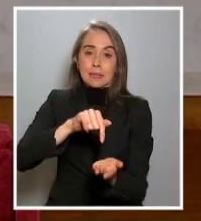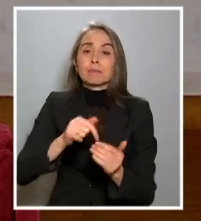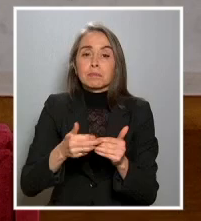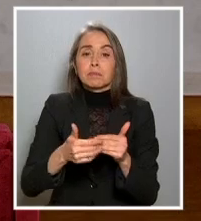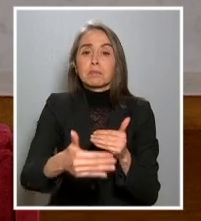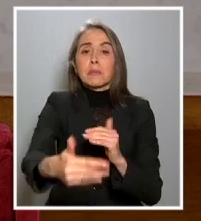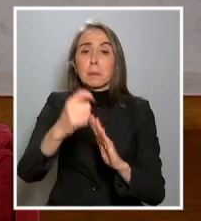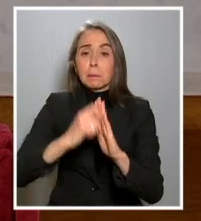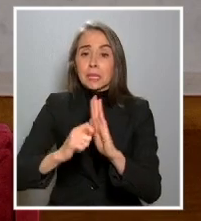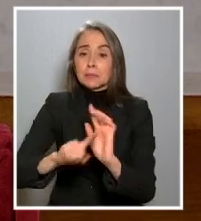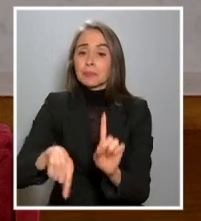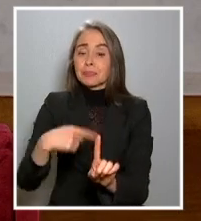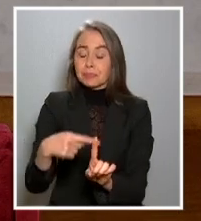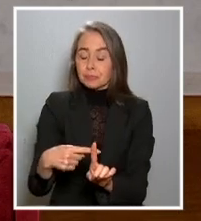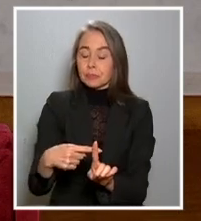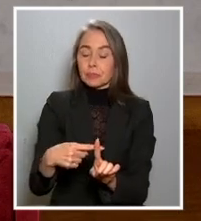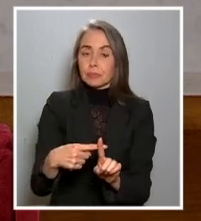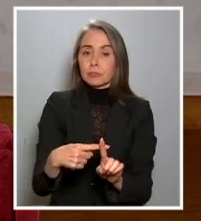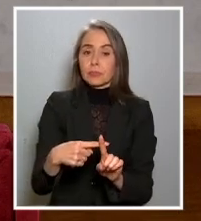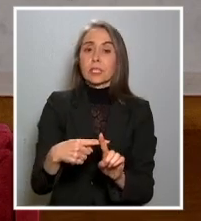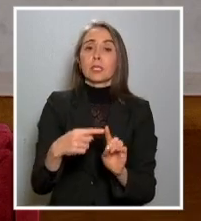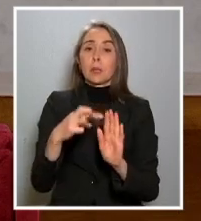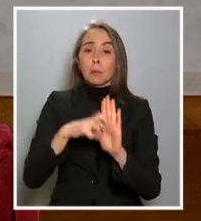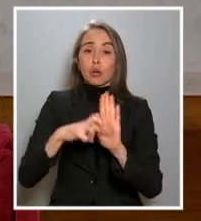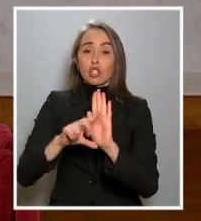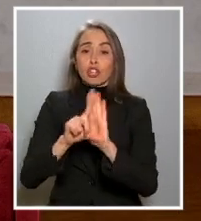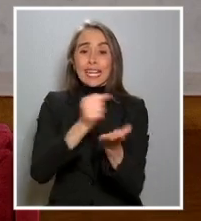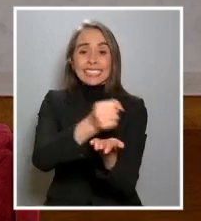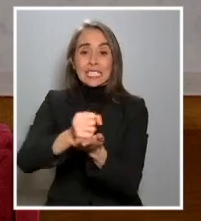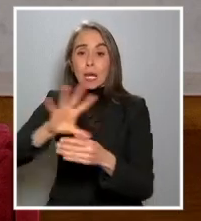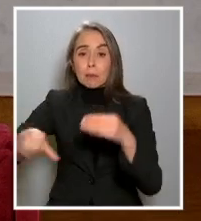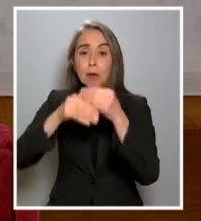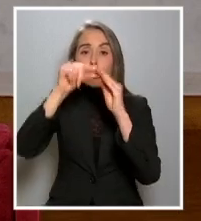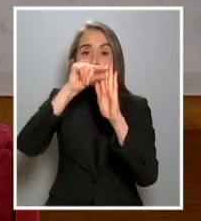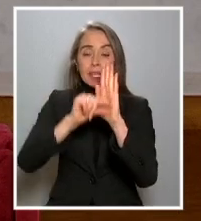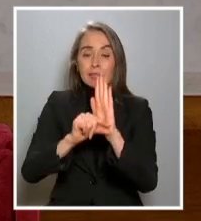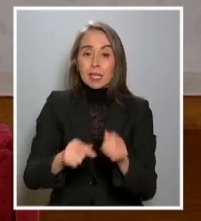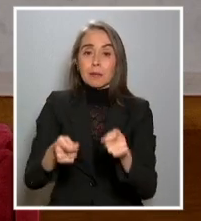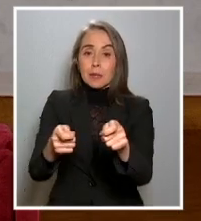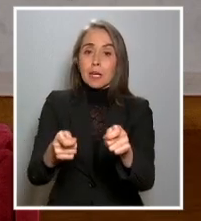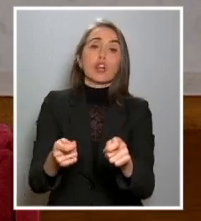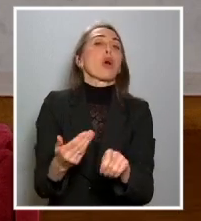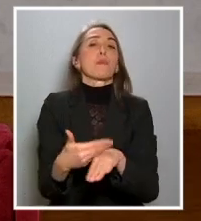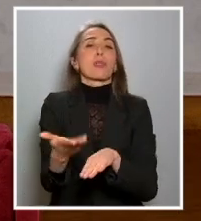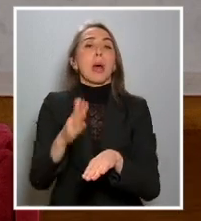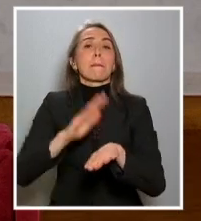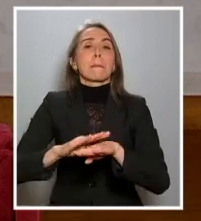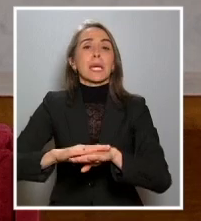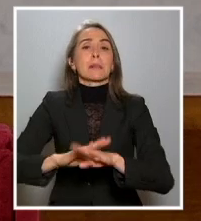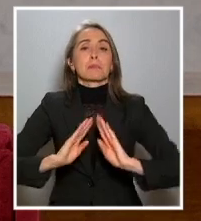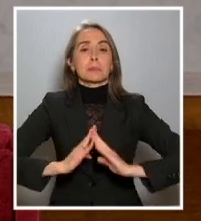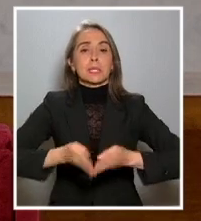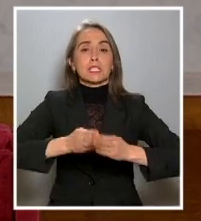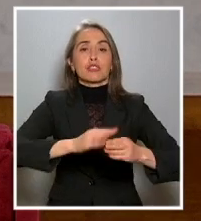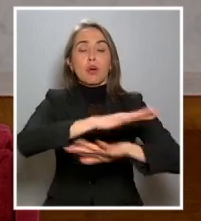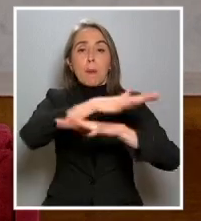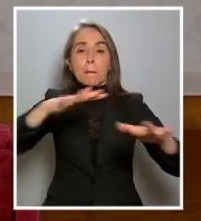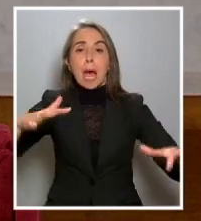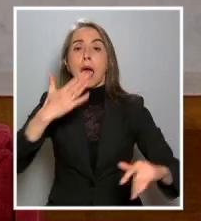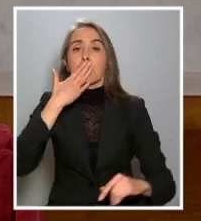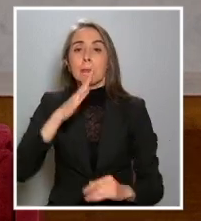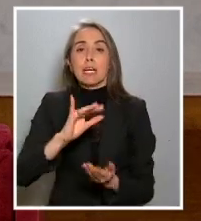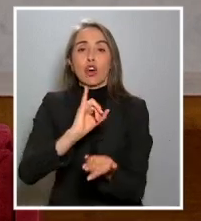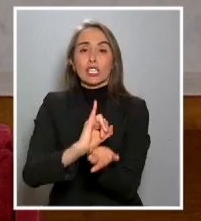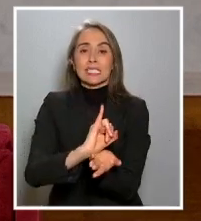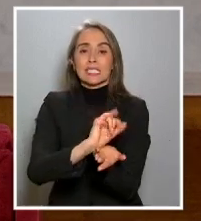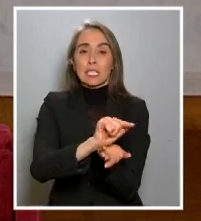próximos meses, además, enviaremos indicaciones a los proyectos para mejorar el proceso de obtención de concesiones marítimas y para mejorar la institucionalidad